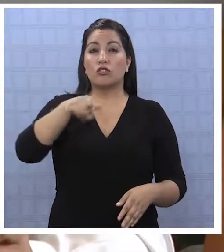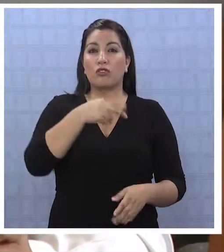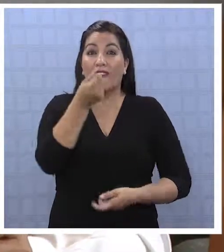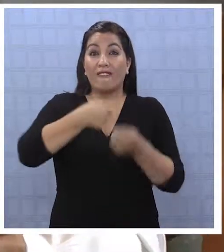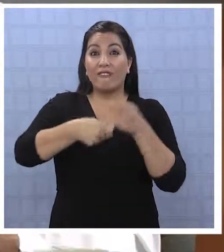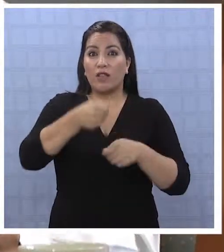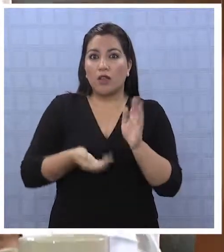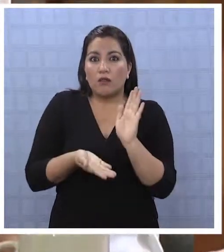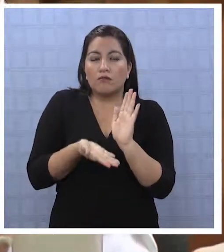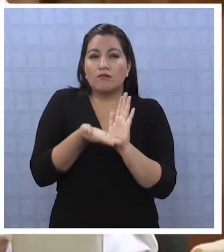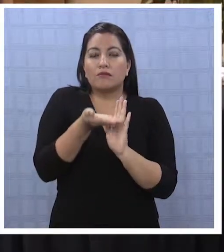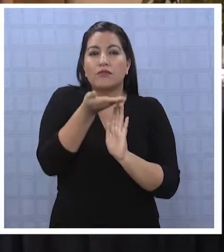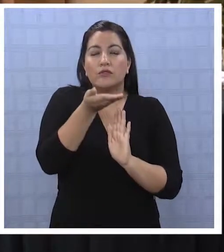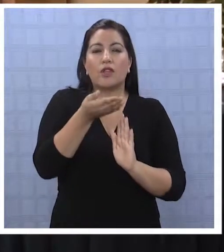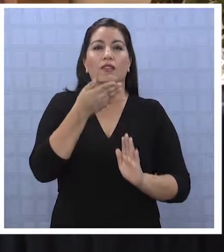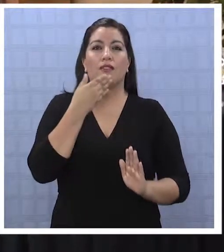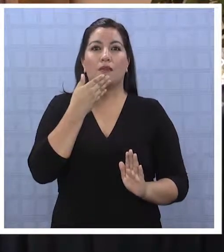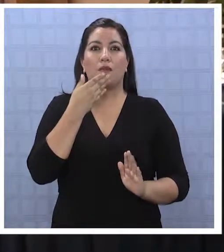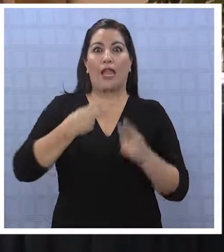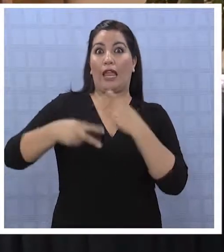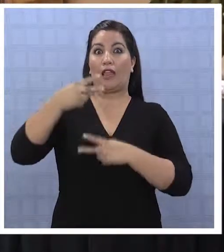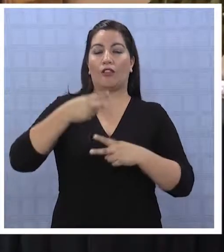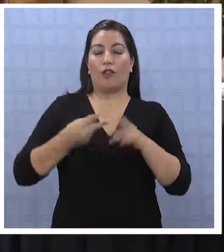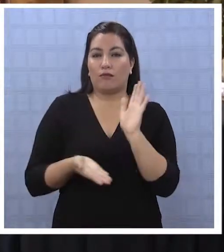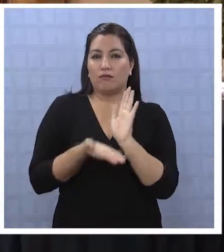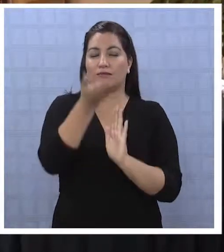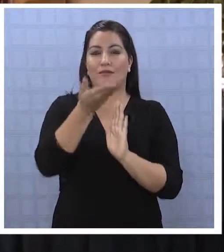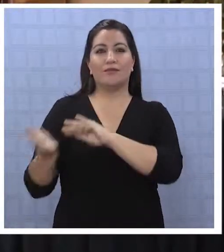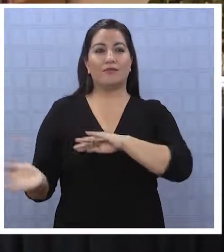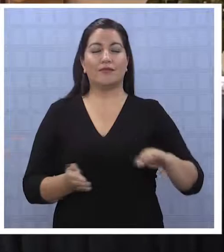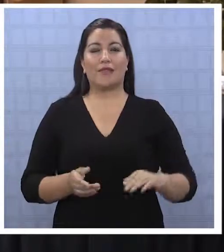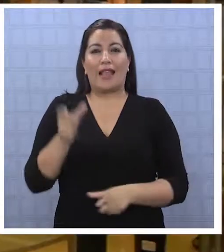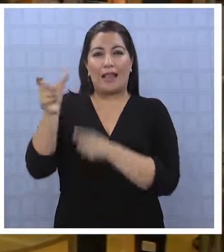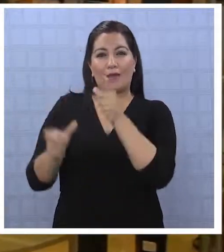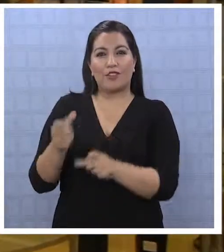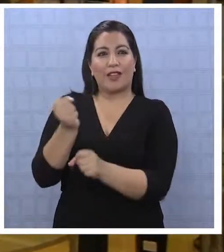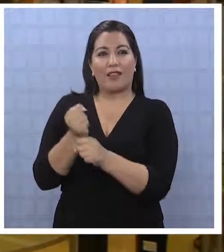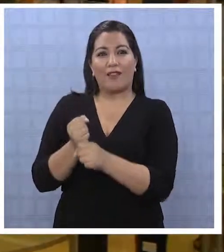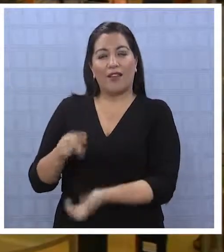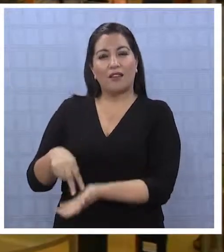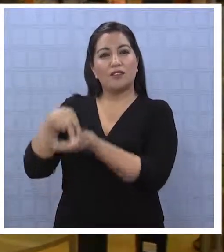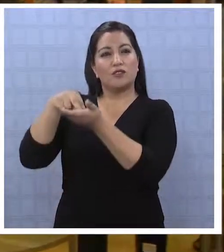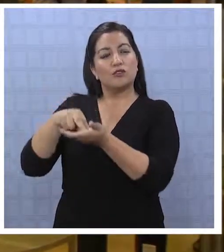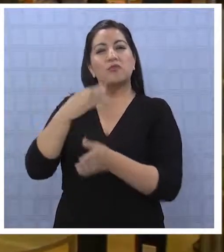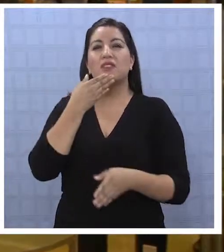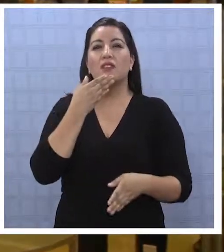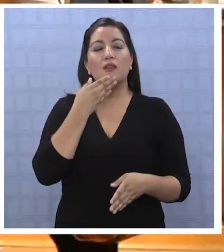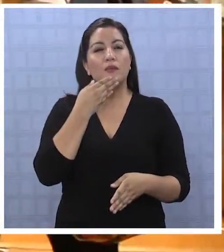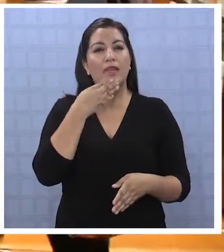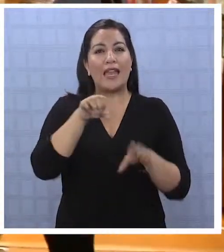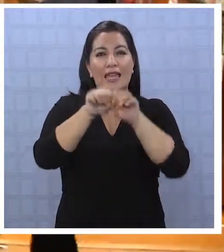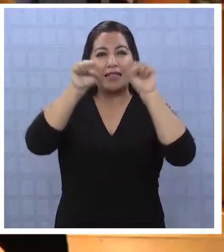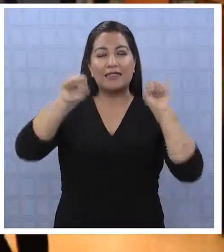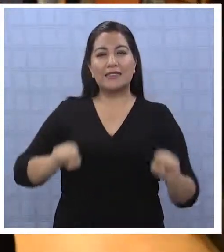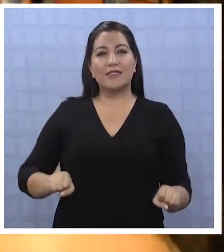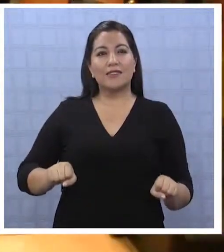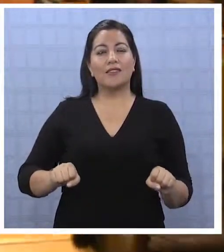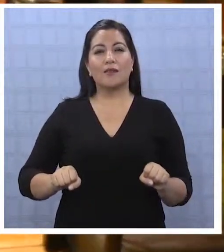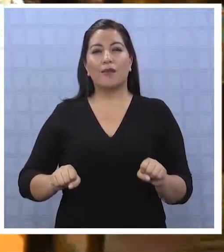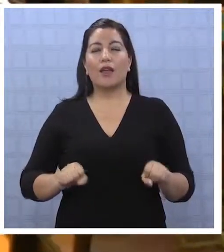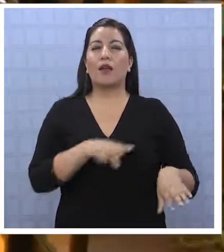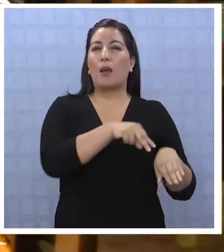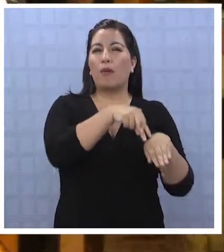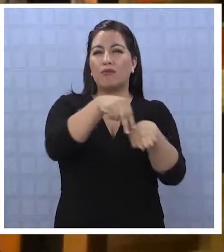las ventas Y nuevamente un récord histórico en ellas los ejecutivos se refirieron también a los efectos que tuvo en el sistema las